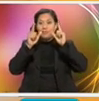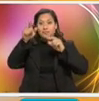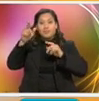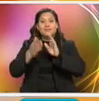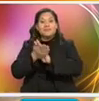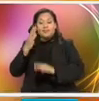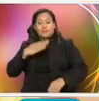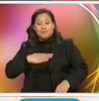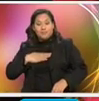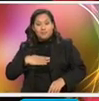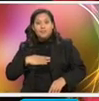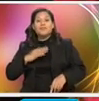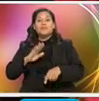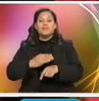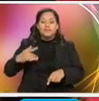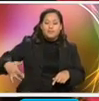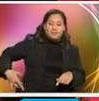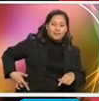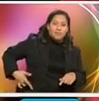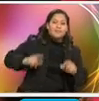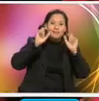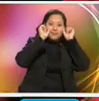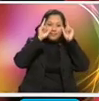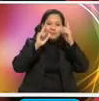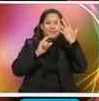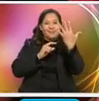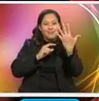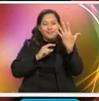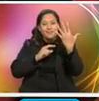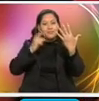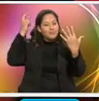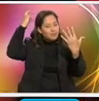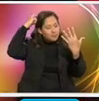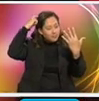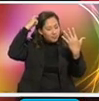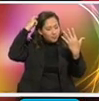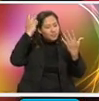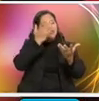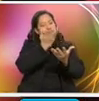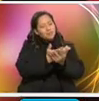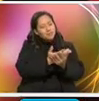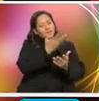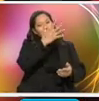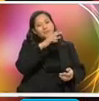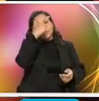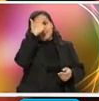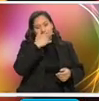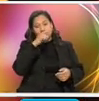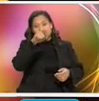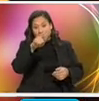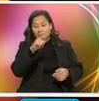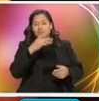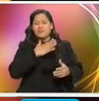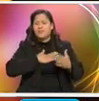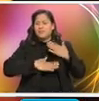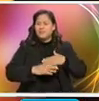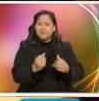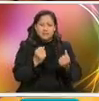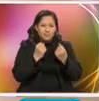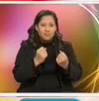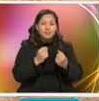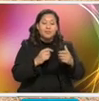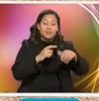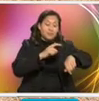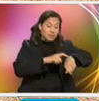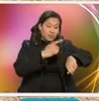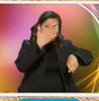mañana. El cerebro descansa a partir de las 10 de la noche. Entonces, traten de dormir, para los que están muy cansados, a partir de